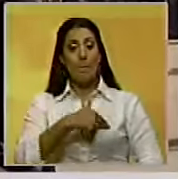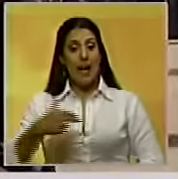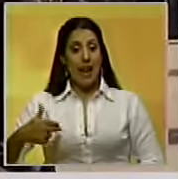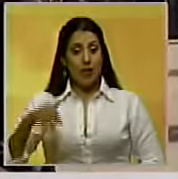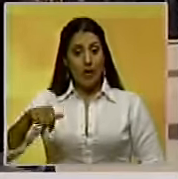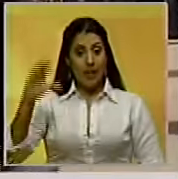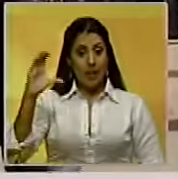capital. Es la información que tenemos a esta hora de la Redoma de la India, Euclides Sotillo, Noticiero Venevisión.